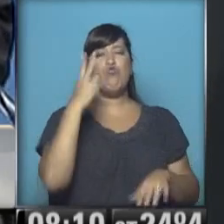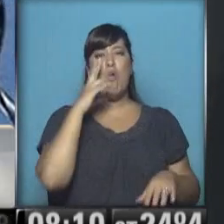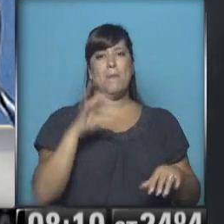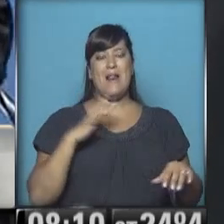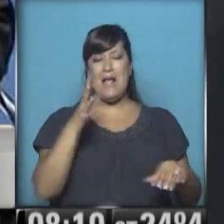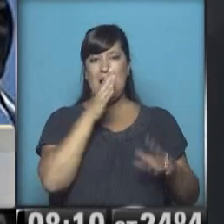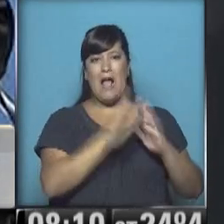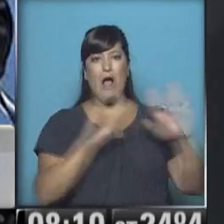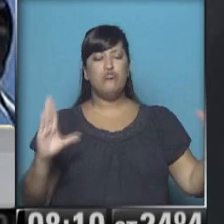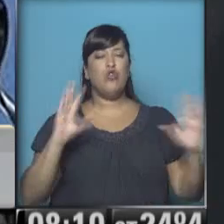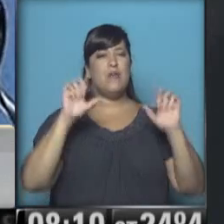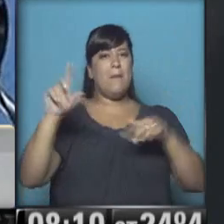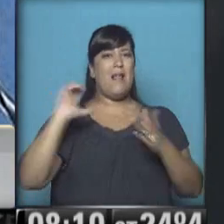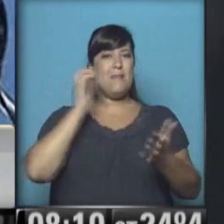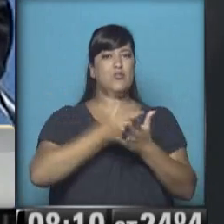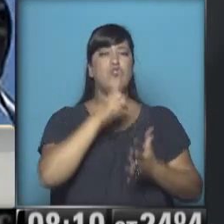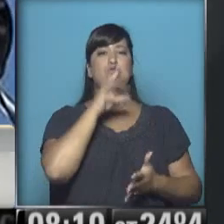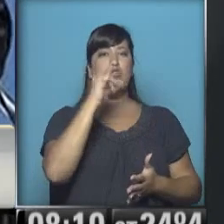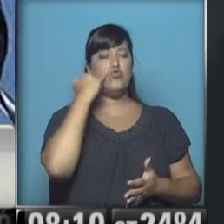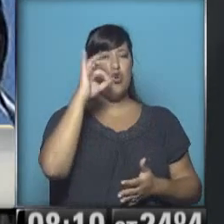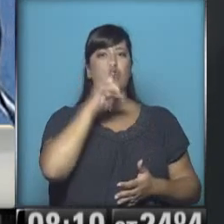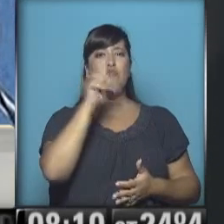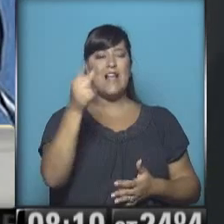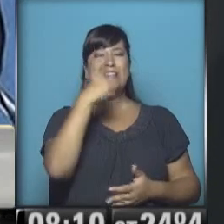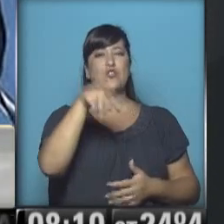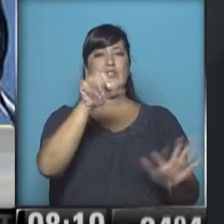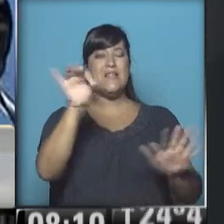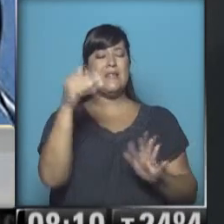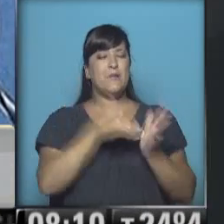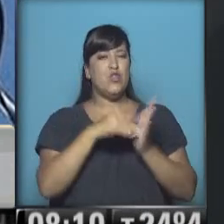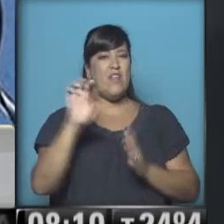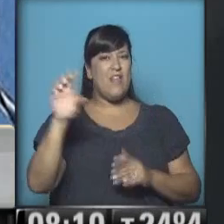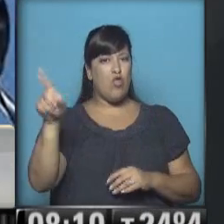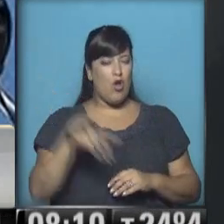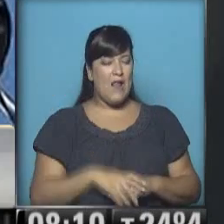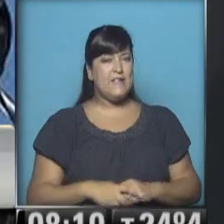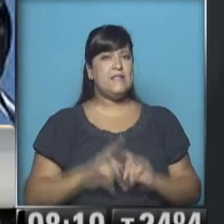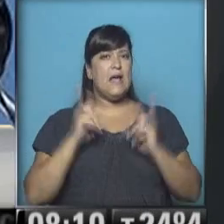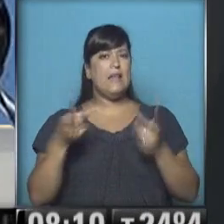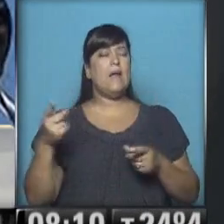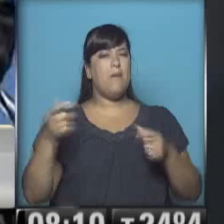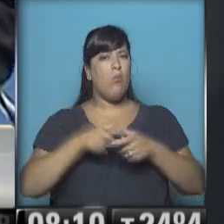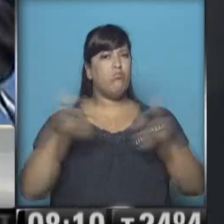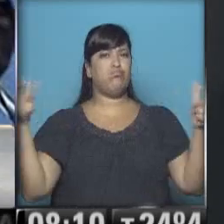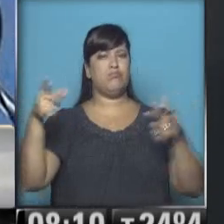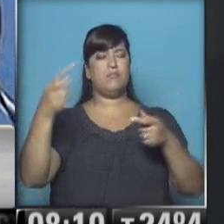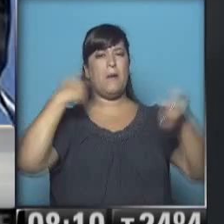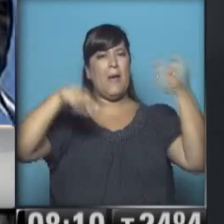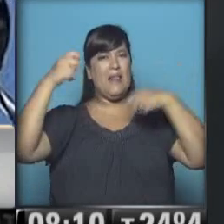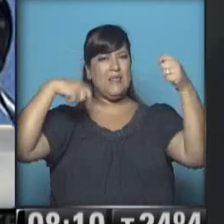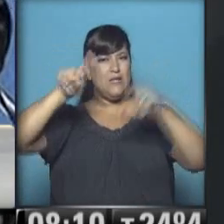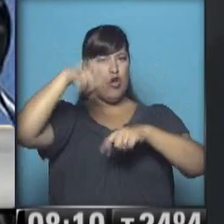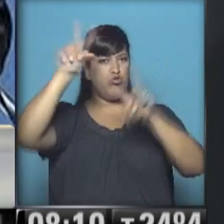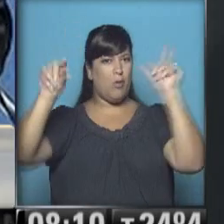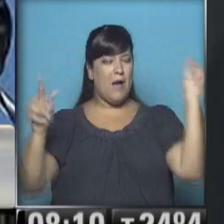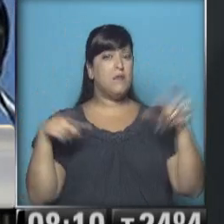el plan de inversiones de Toyota tener cerca de 160 millones de dólares de rentabilidad y expansión de exportaciones, y esto